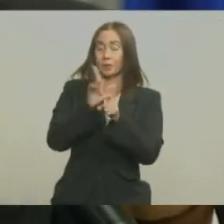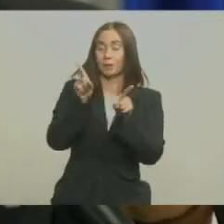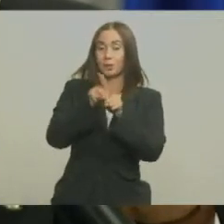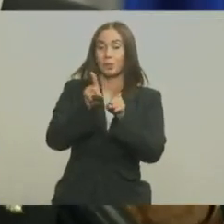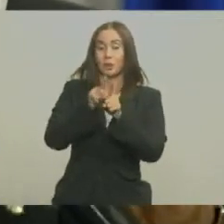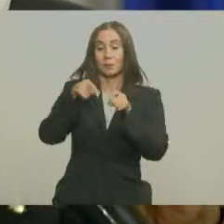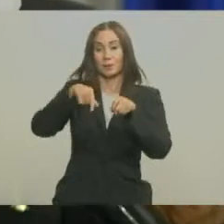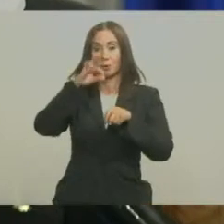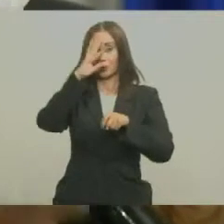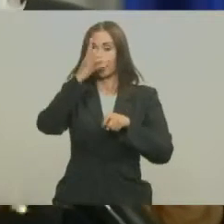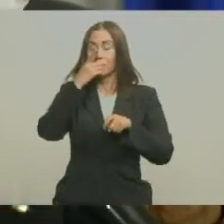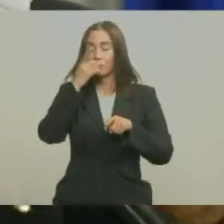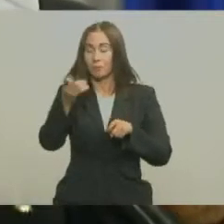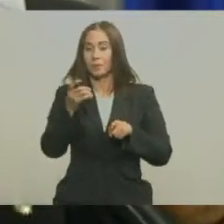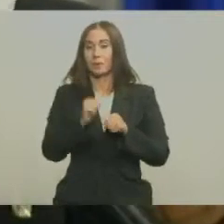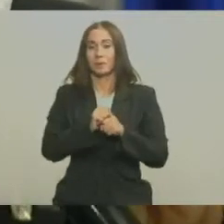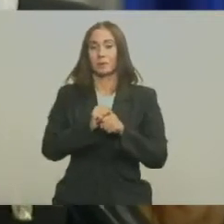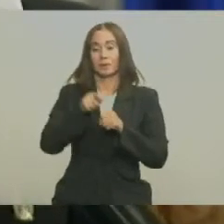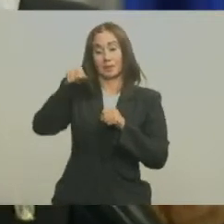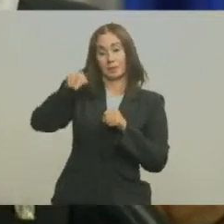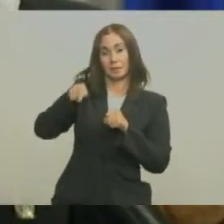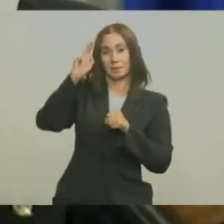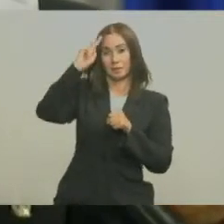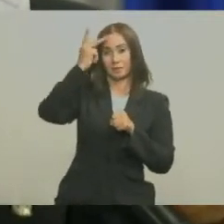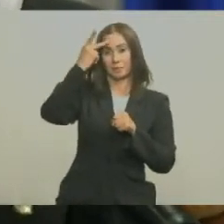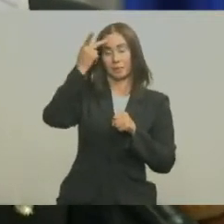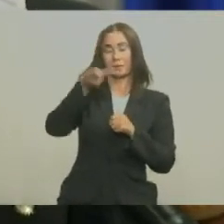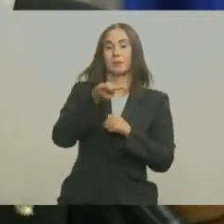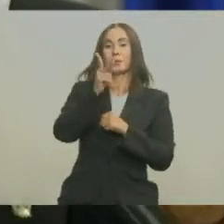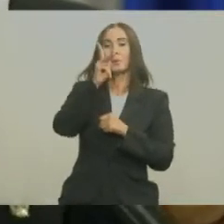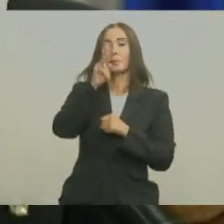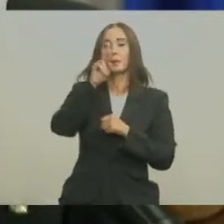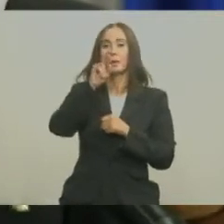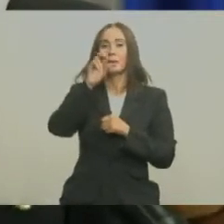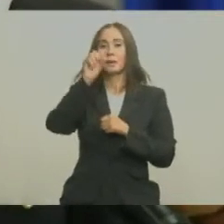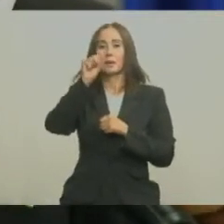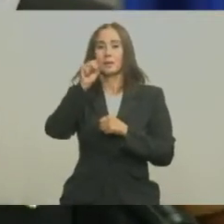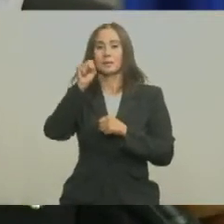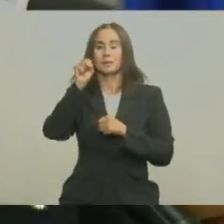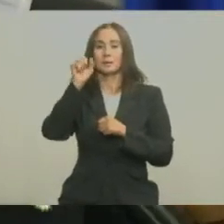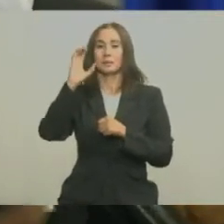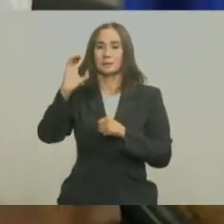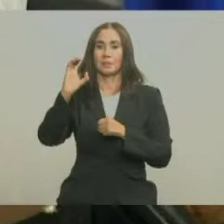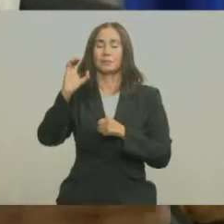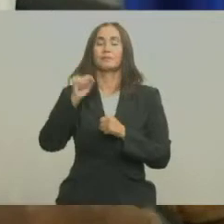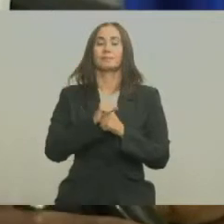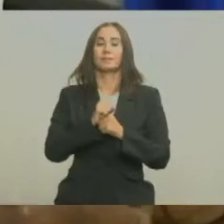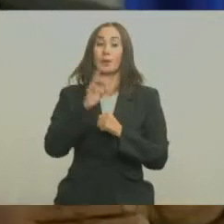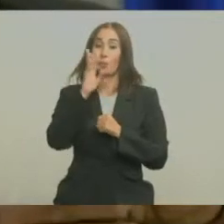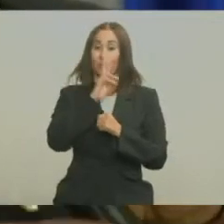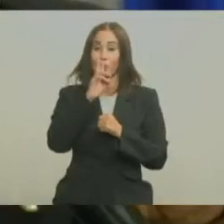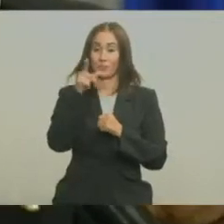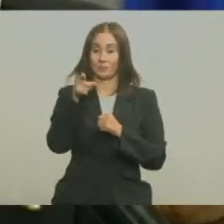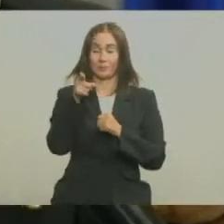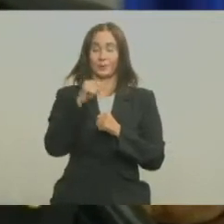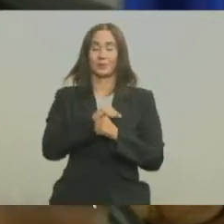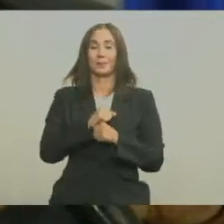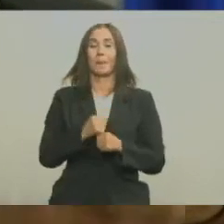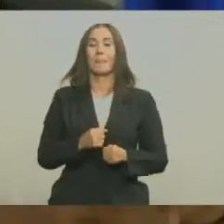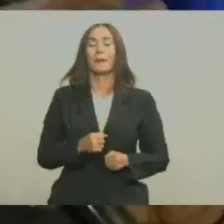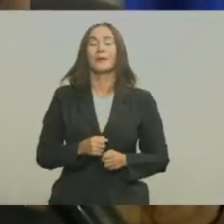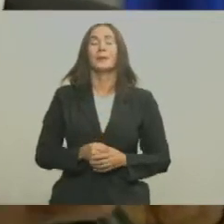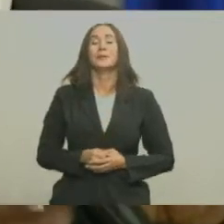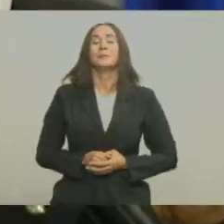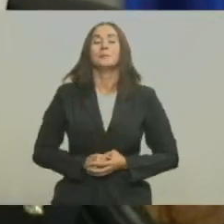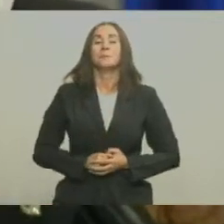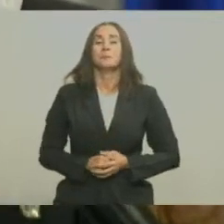como comprometido que estamos como partido, Partido Reformista Social Cristiano, que ideológicamente